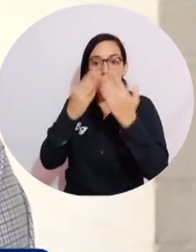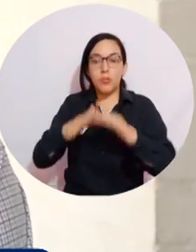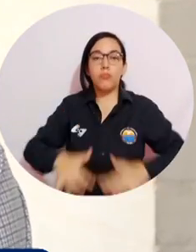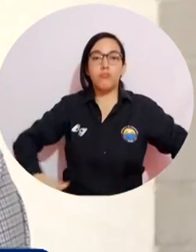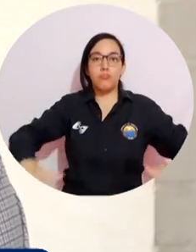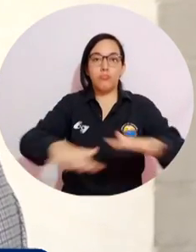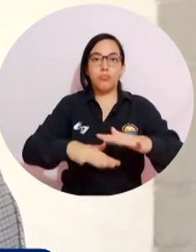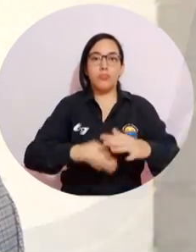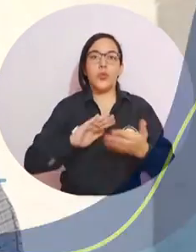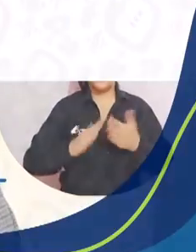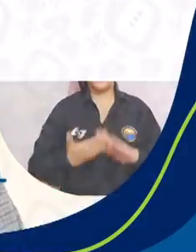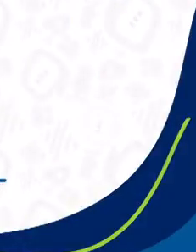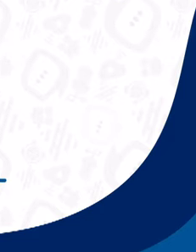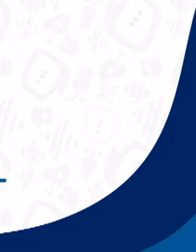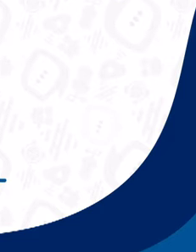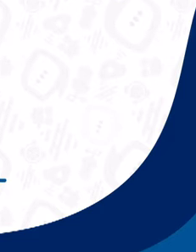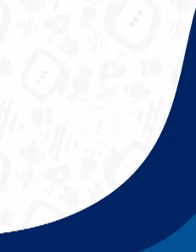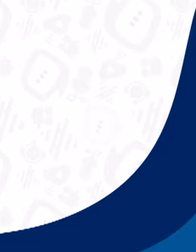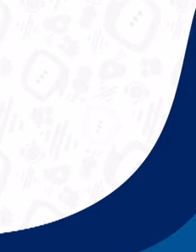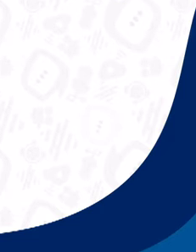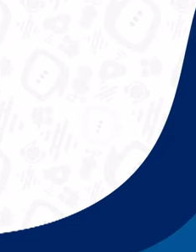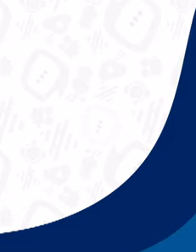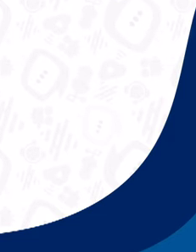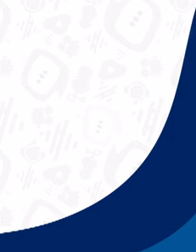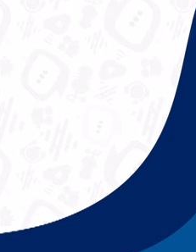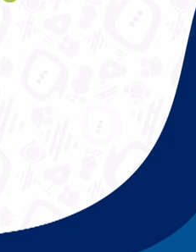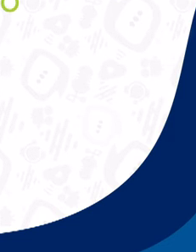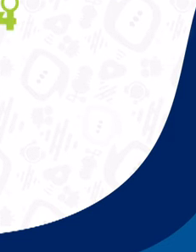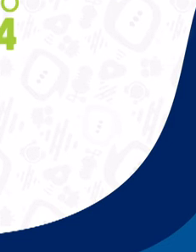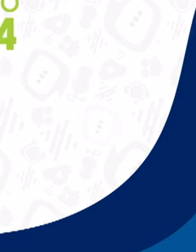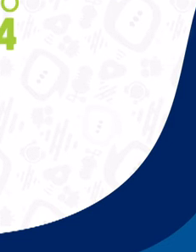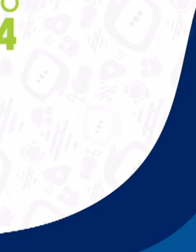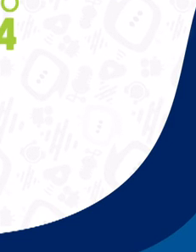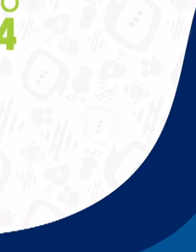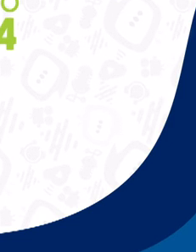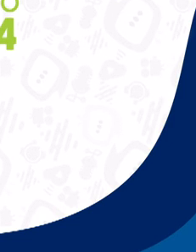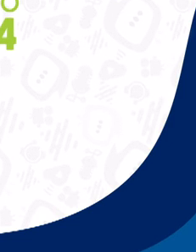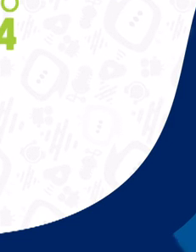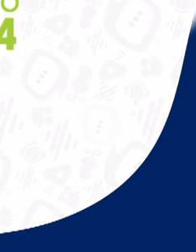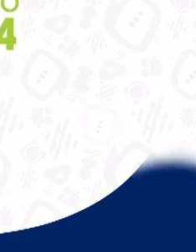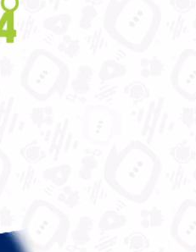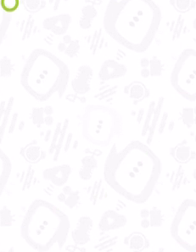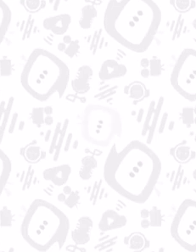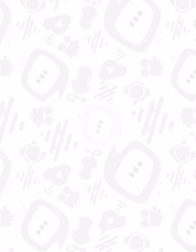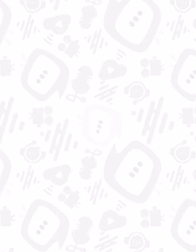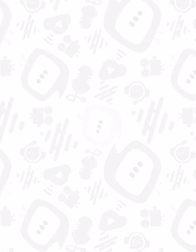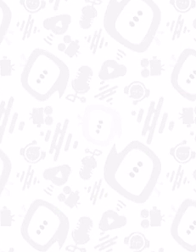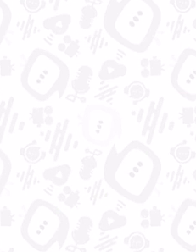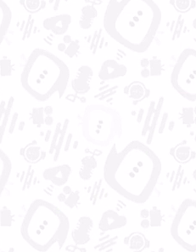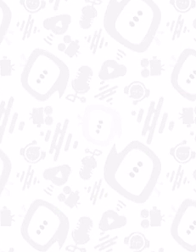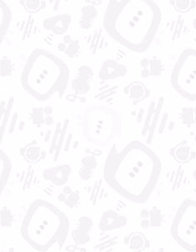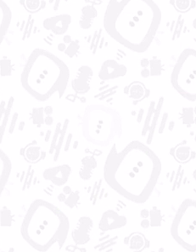interesantes y que beneficien a la comunidad. Universidad del Magdalena, aún más incluyente e innovadora.